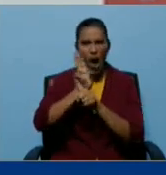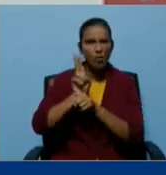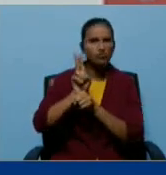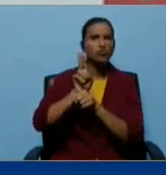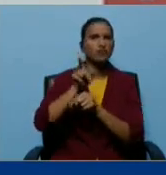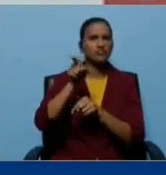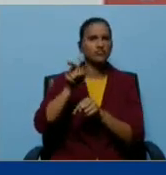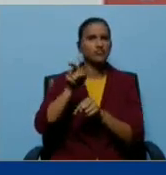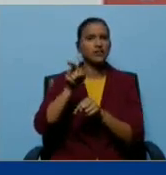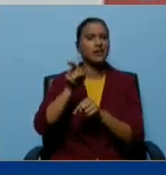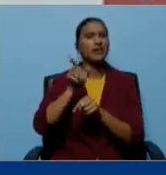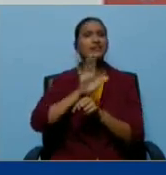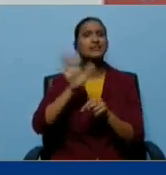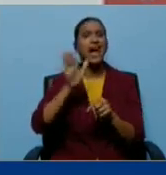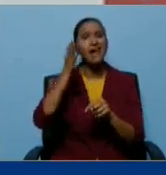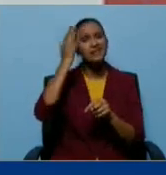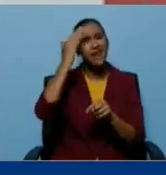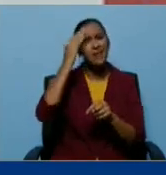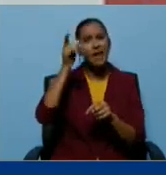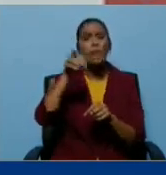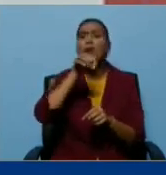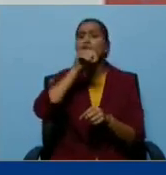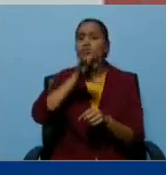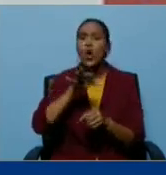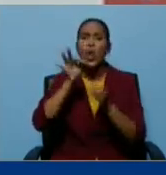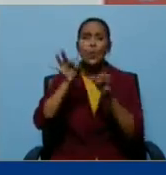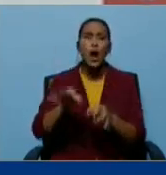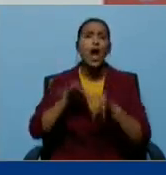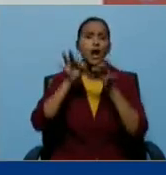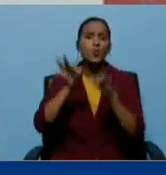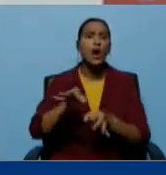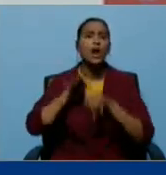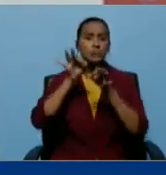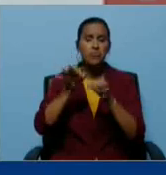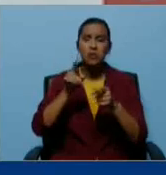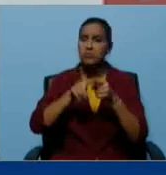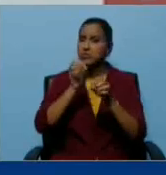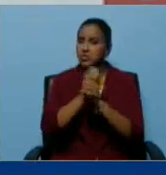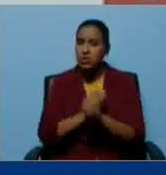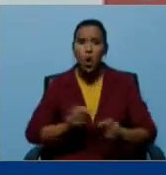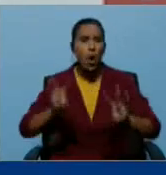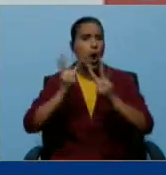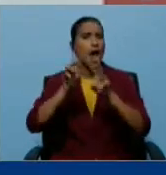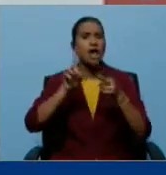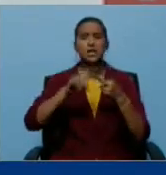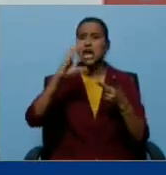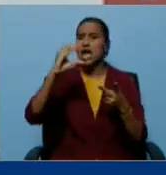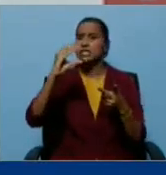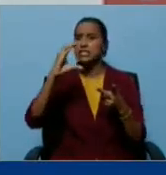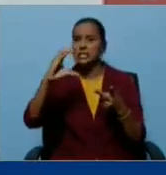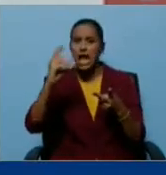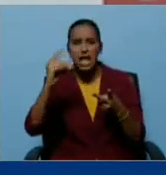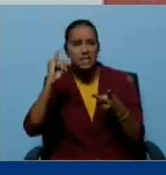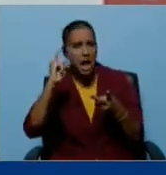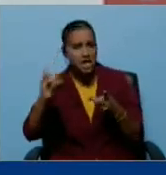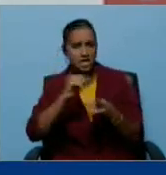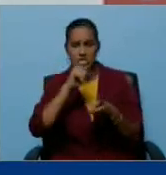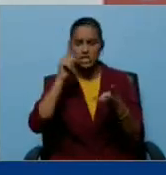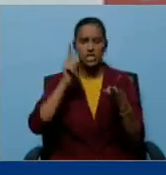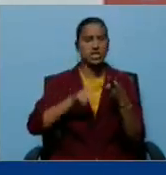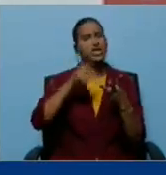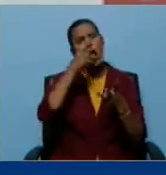Esa película no las conocemos y con Venezuela no funciona. Ni la OEA, ni Almagro, ni la CDI, ni toda esa basura que